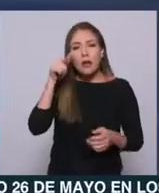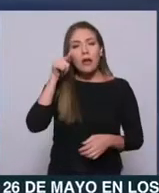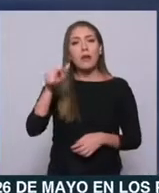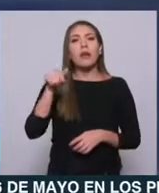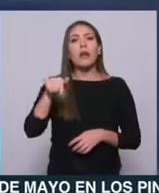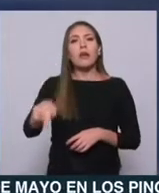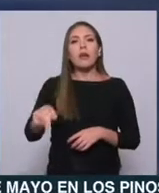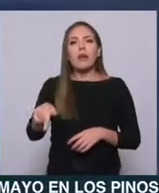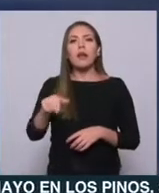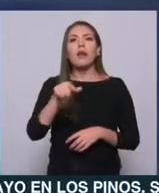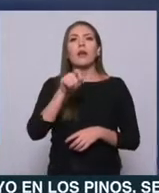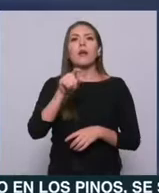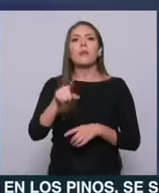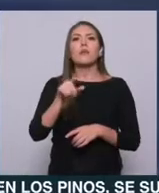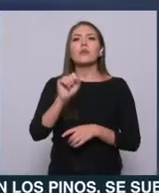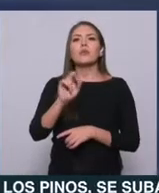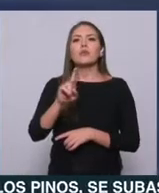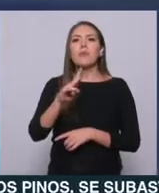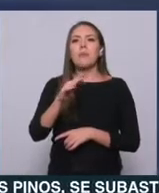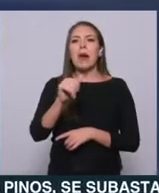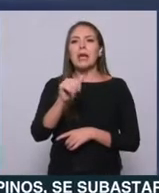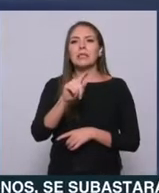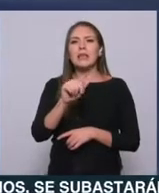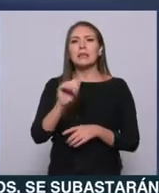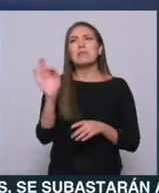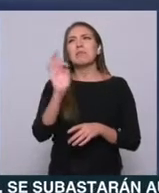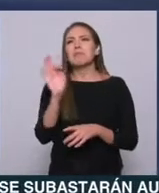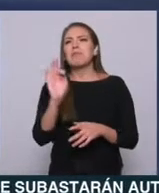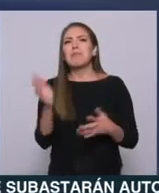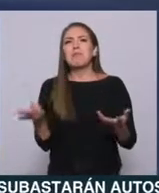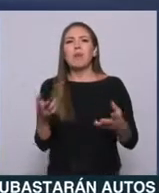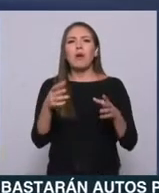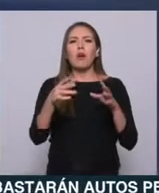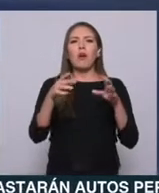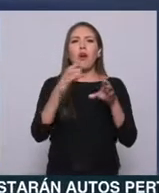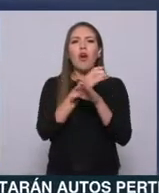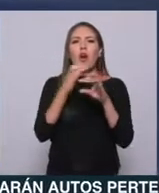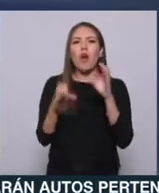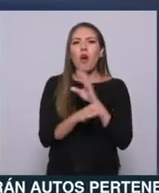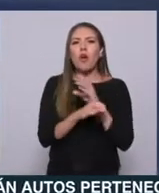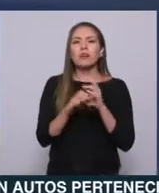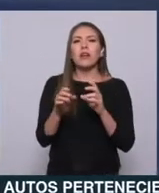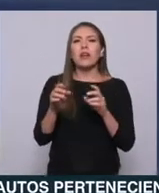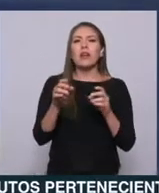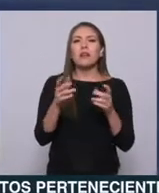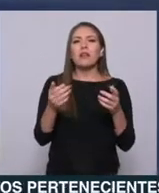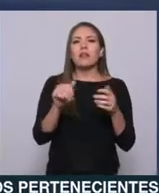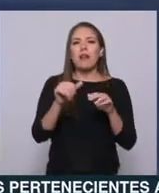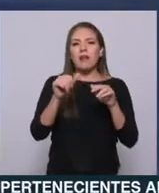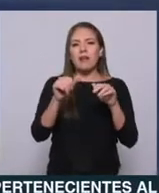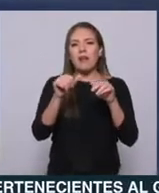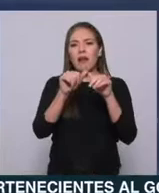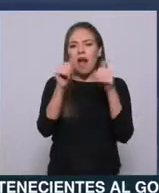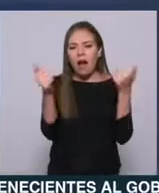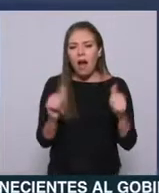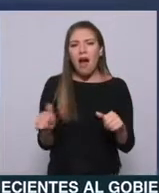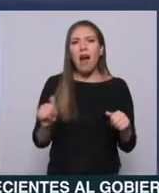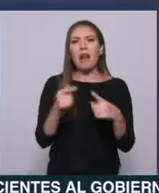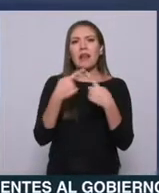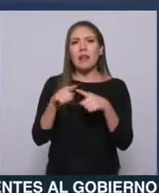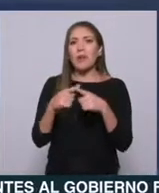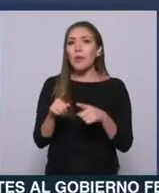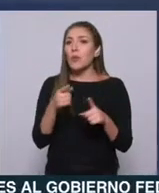muro de Berlín, que es donde se consigue, ¿no? O sea, cosas así por el estilo, obras de artistas que son únicas, entonces